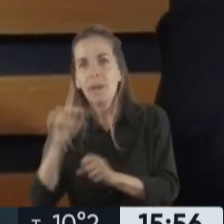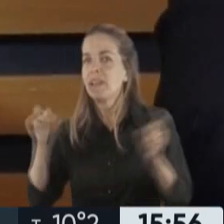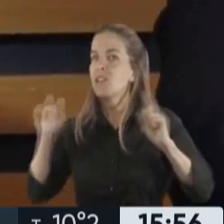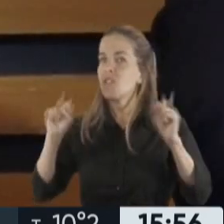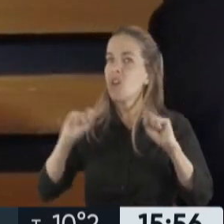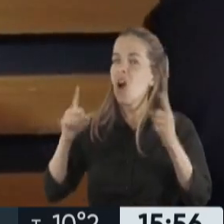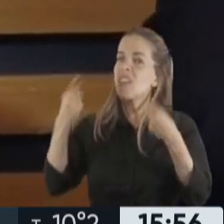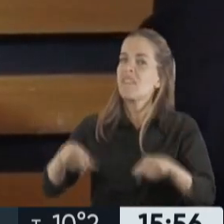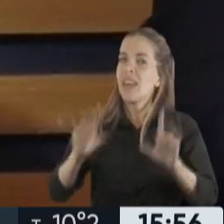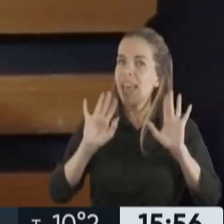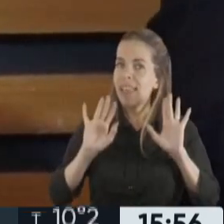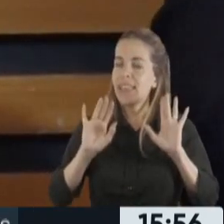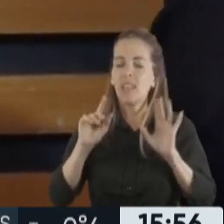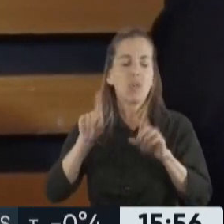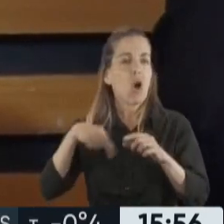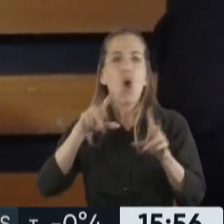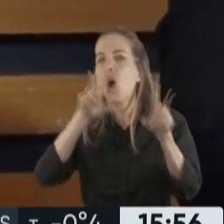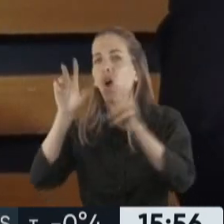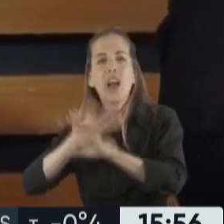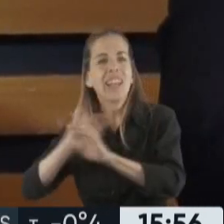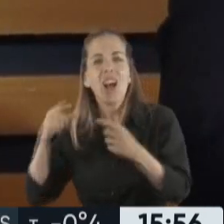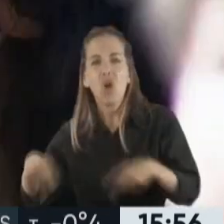realidad. Es otra realidad.